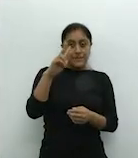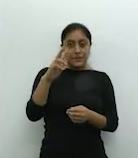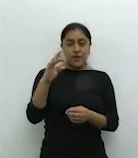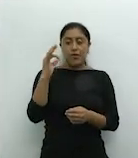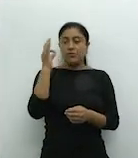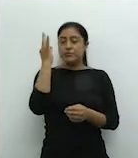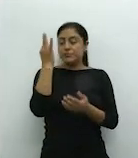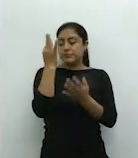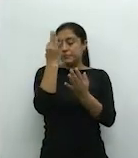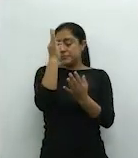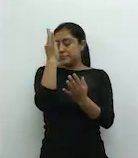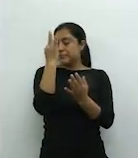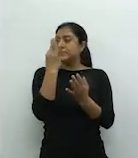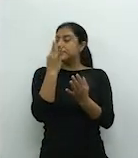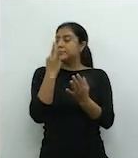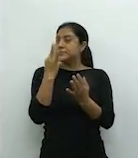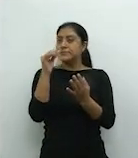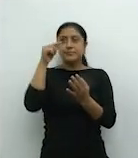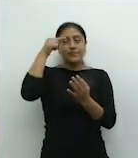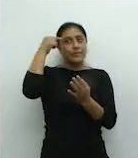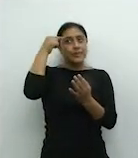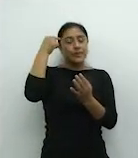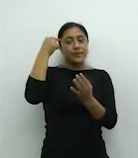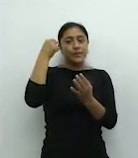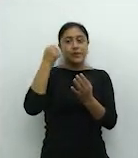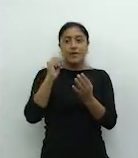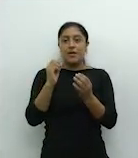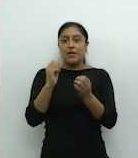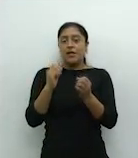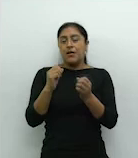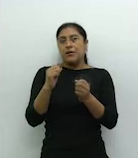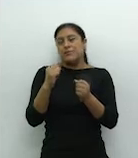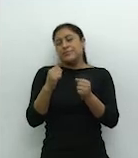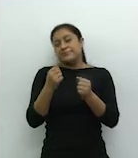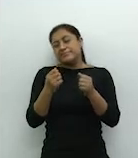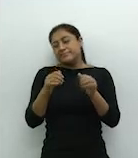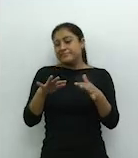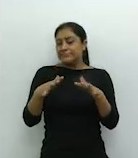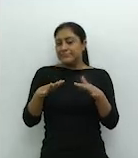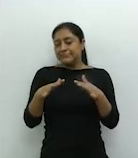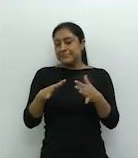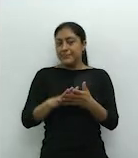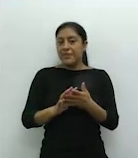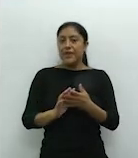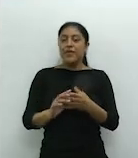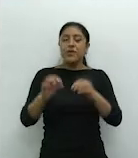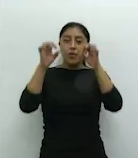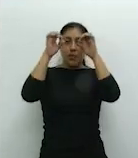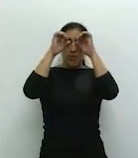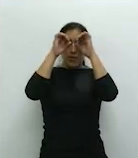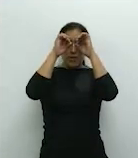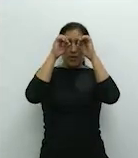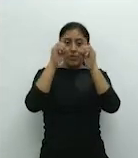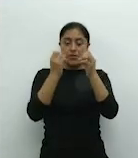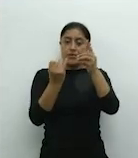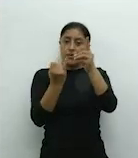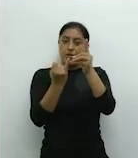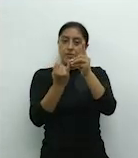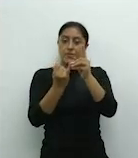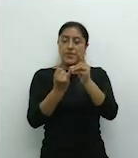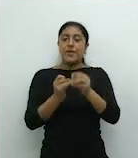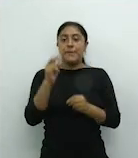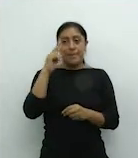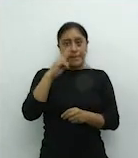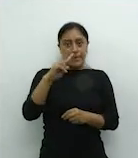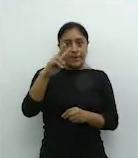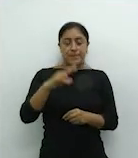estar cargada de maquillaje o utilizar anteojos o perforaciones en el rostro son recomendables. Más información al respecto